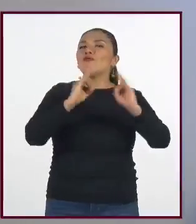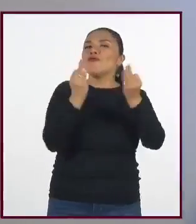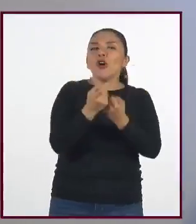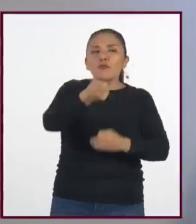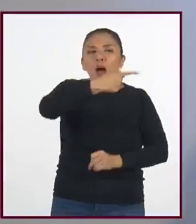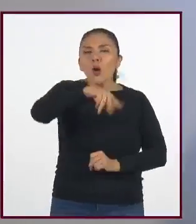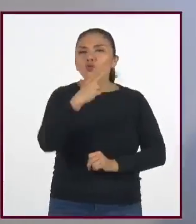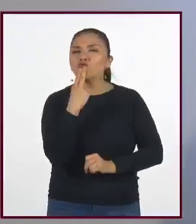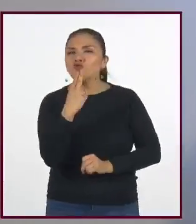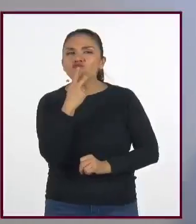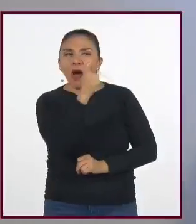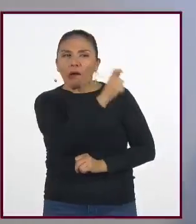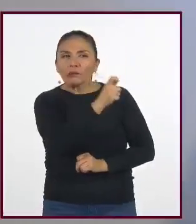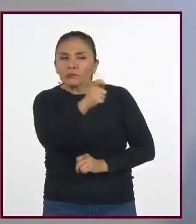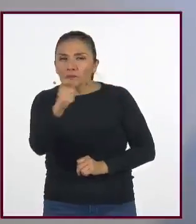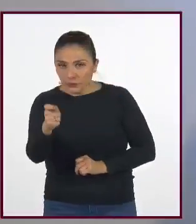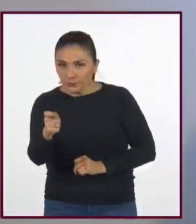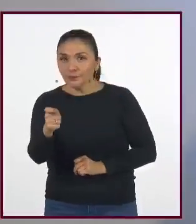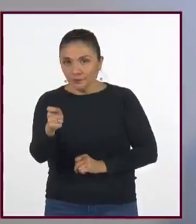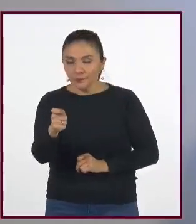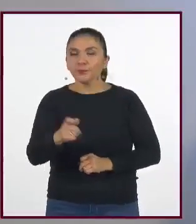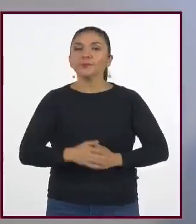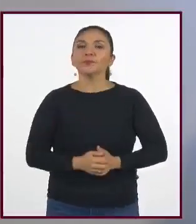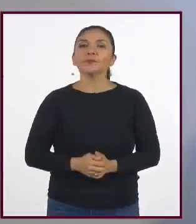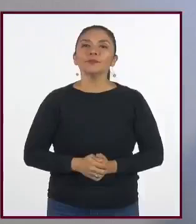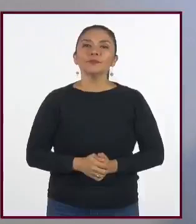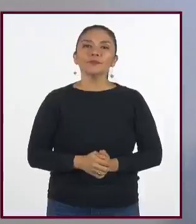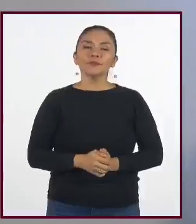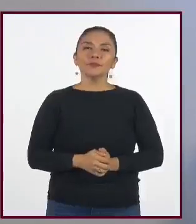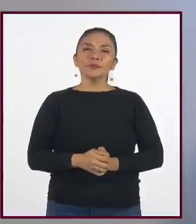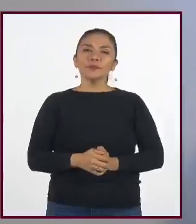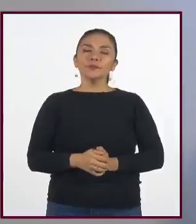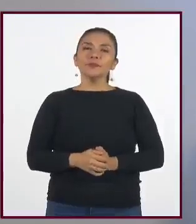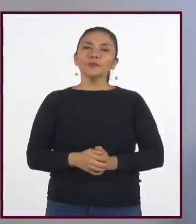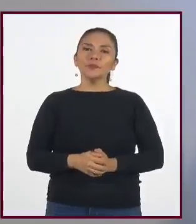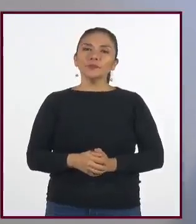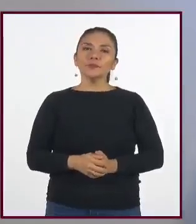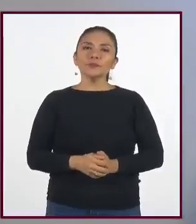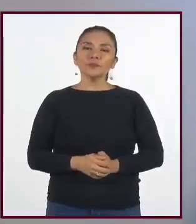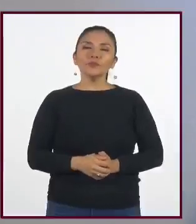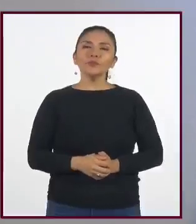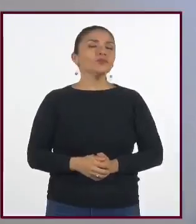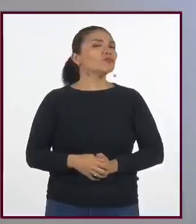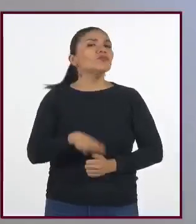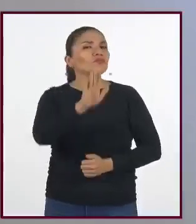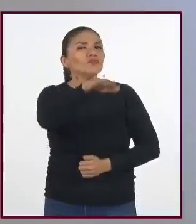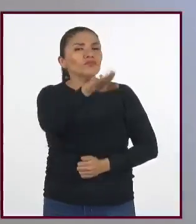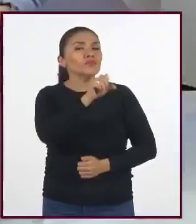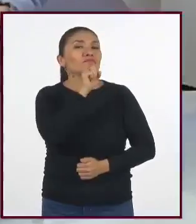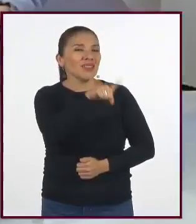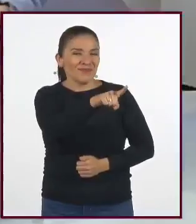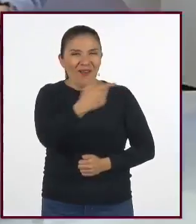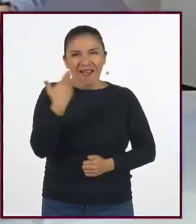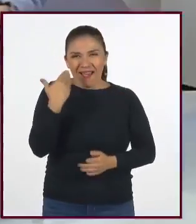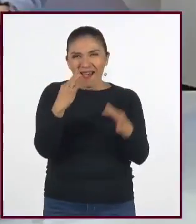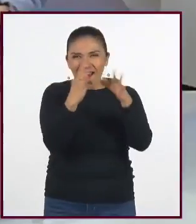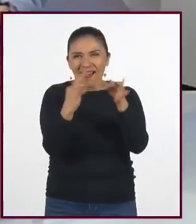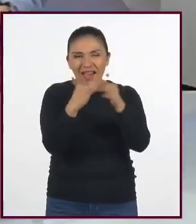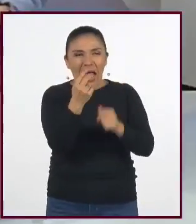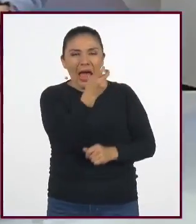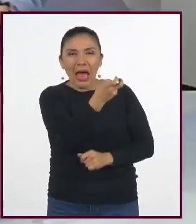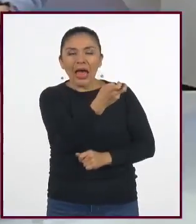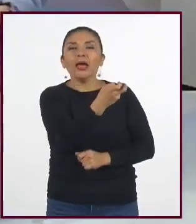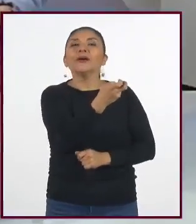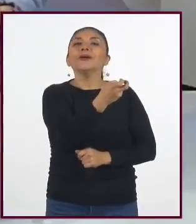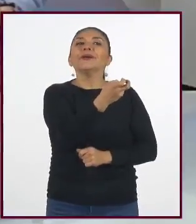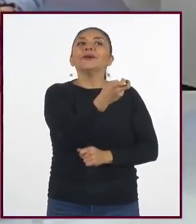utilizan, de cierta manera. Y ¿qué es lo que nos has dicho? Bueno, que